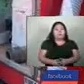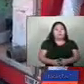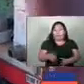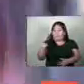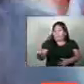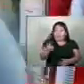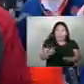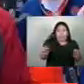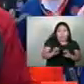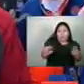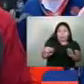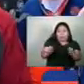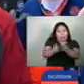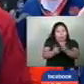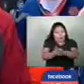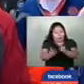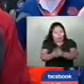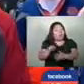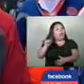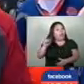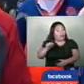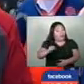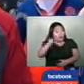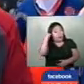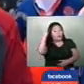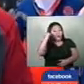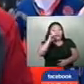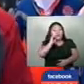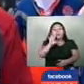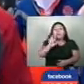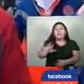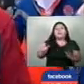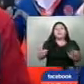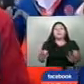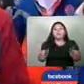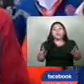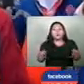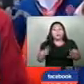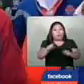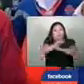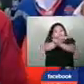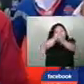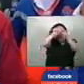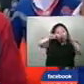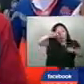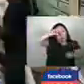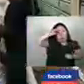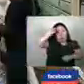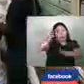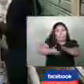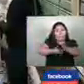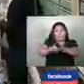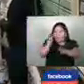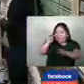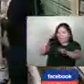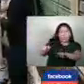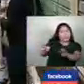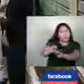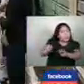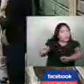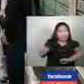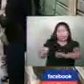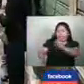persona lastimada. Eso es un punto muy importante que iniciaba la jornada y no hay nadie que haya terminado